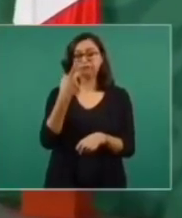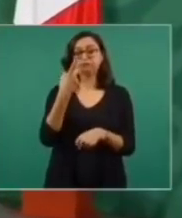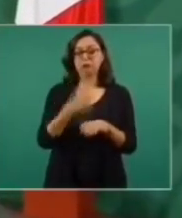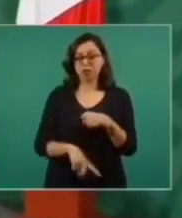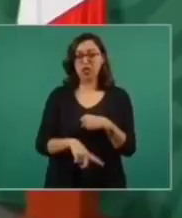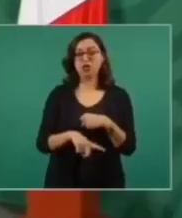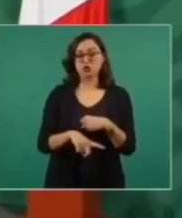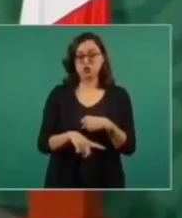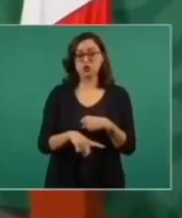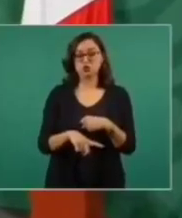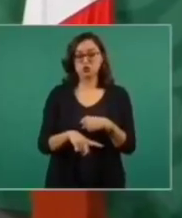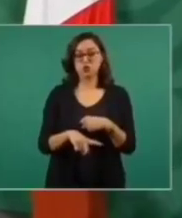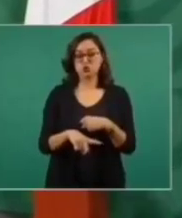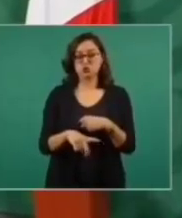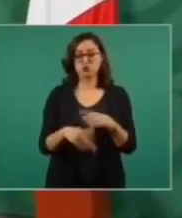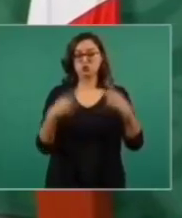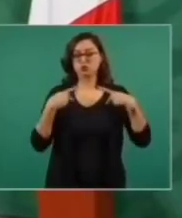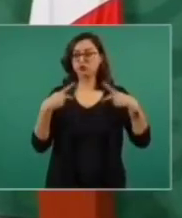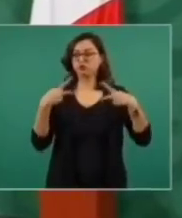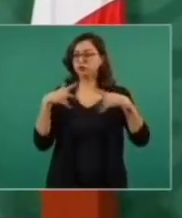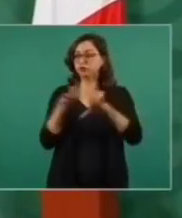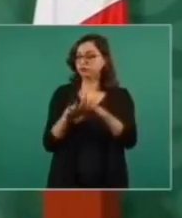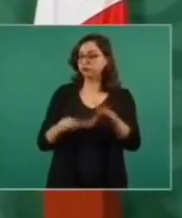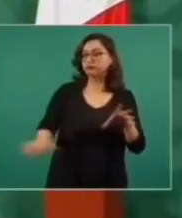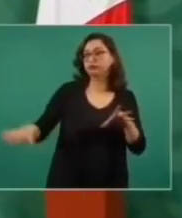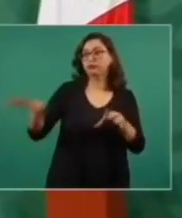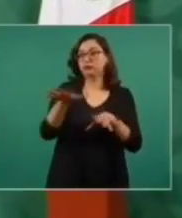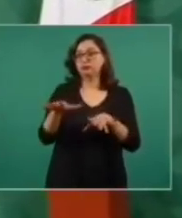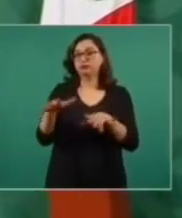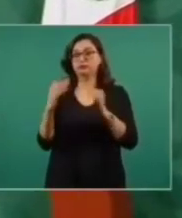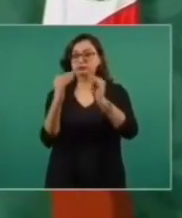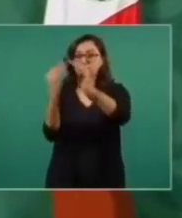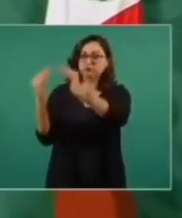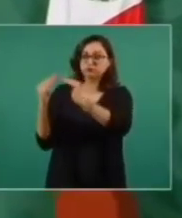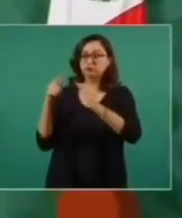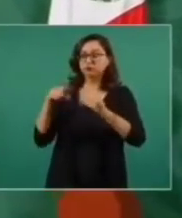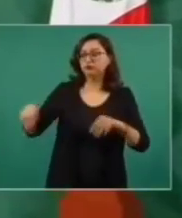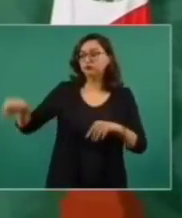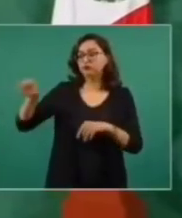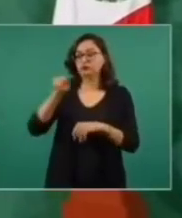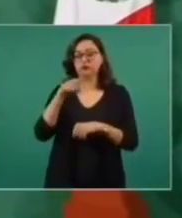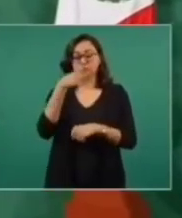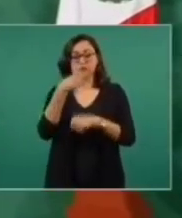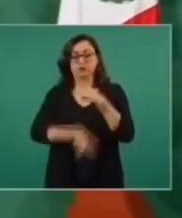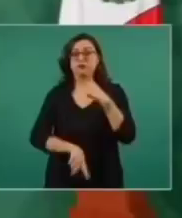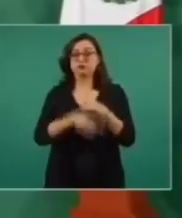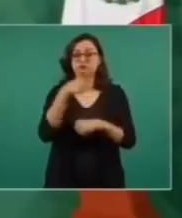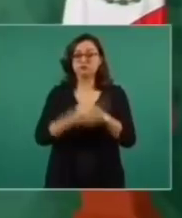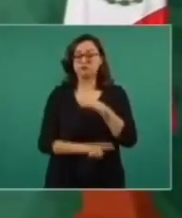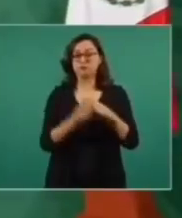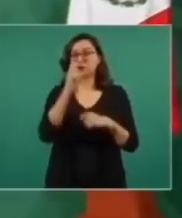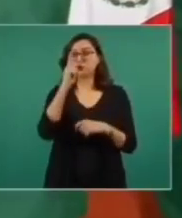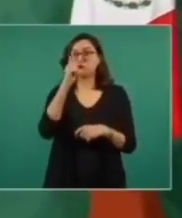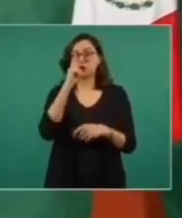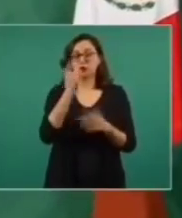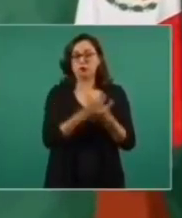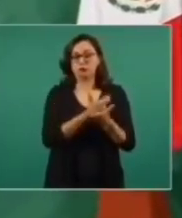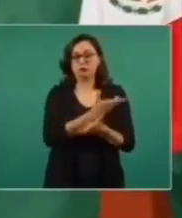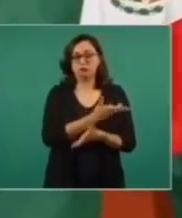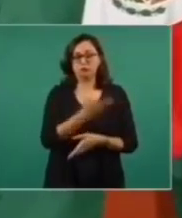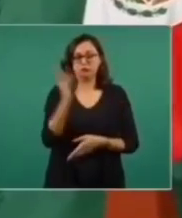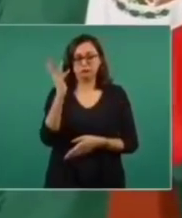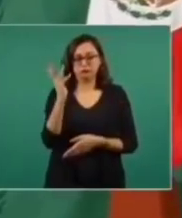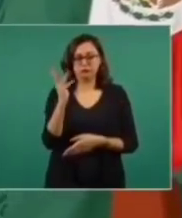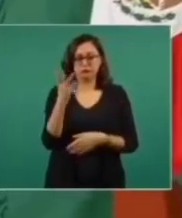a los usuarios, a los consumidores, al pueblo,